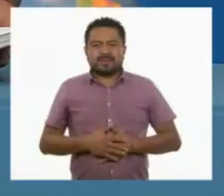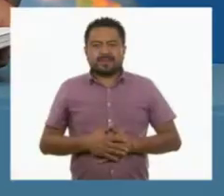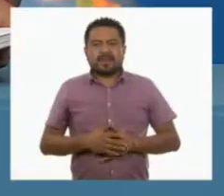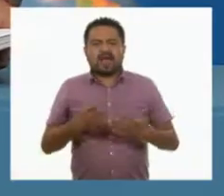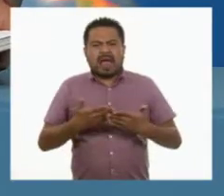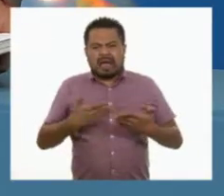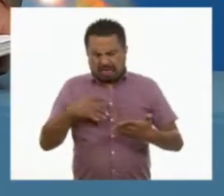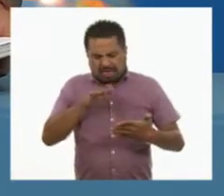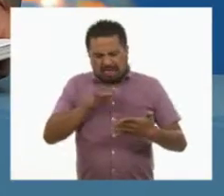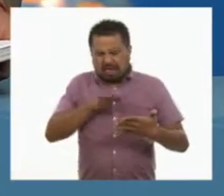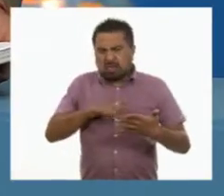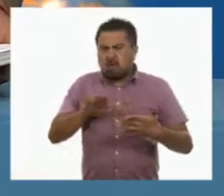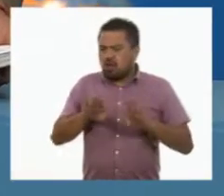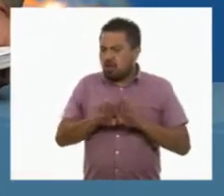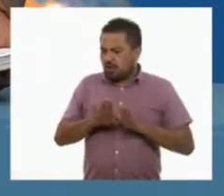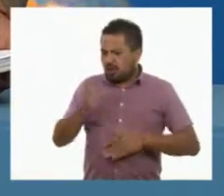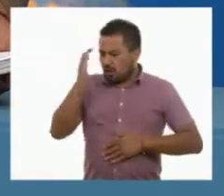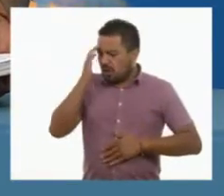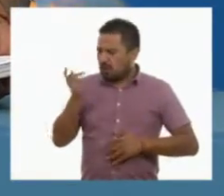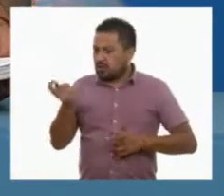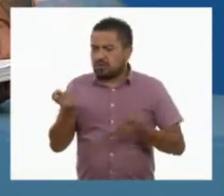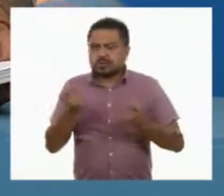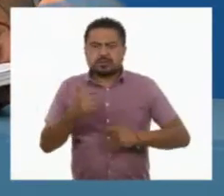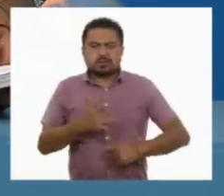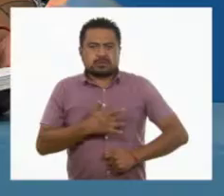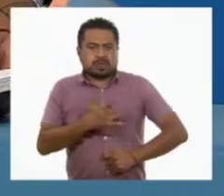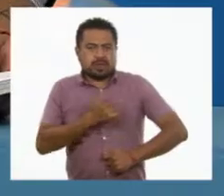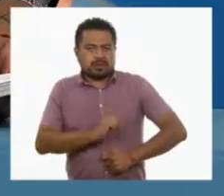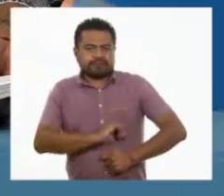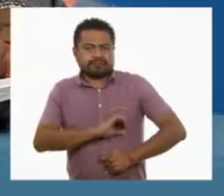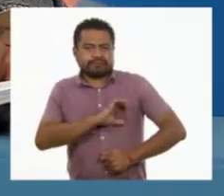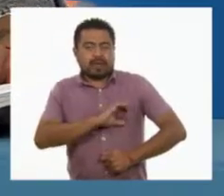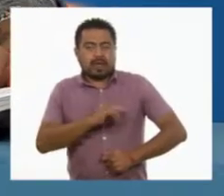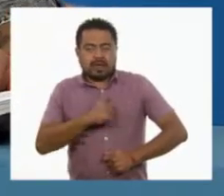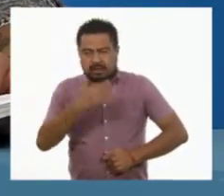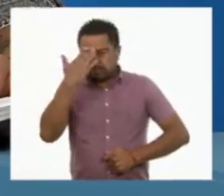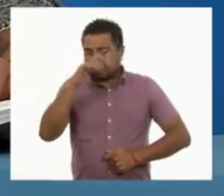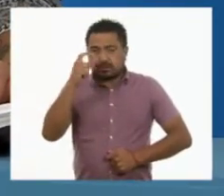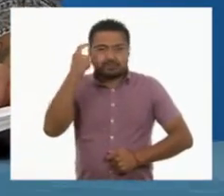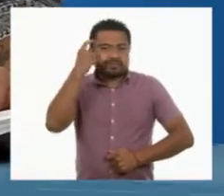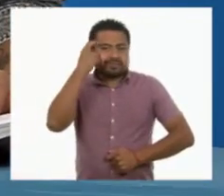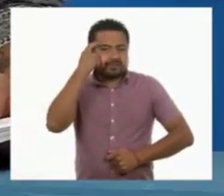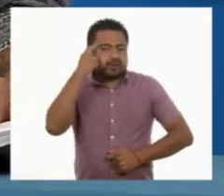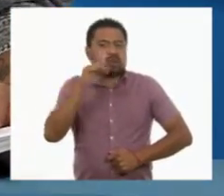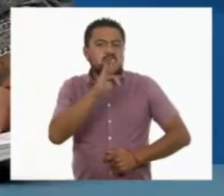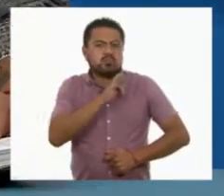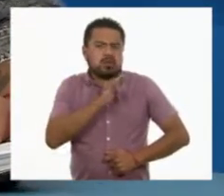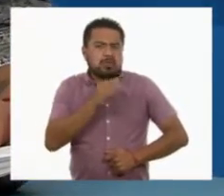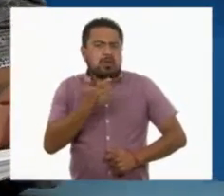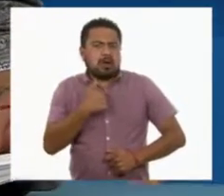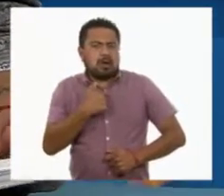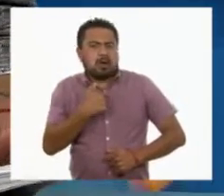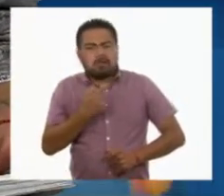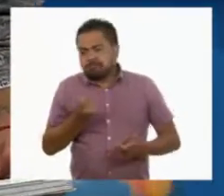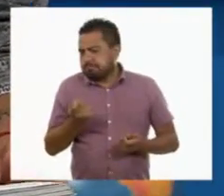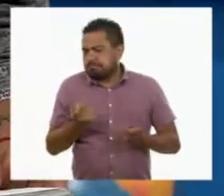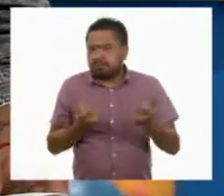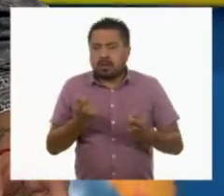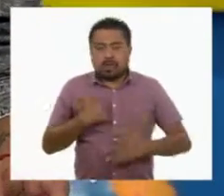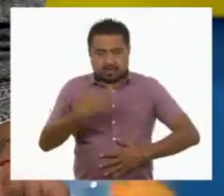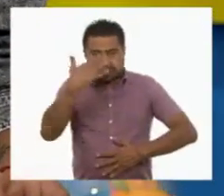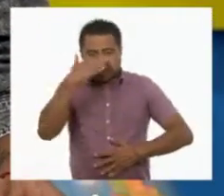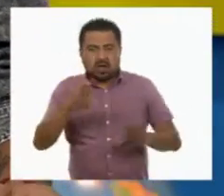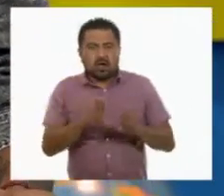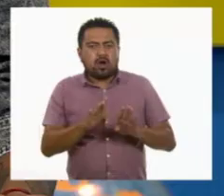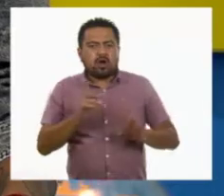Ya he leído sobre cómo conocer y controlar mis emociones. Sé que a través de mis pensamientos las puedo regular. También sé que